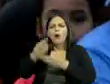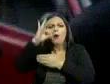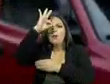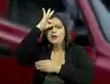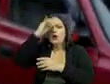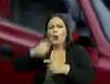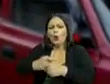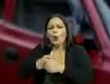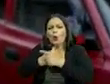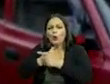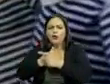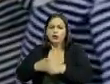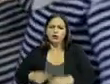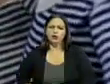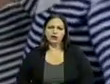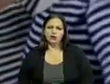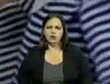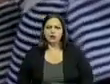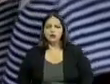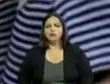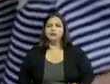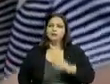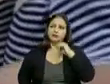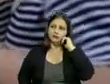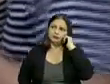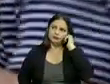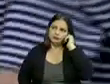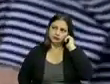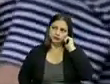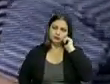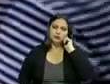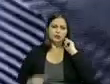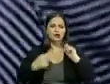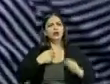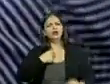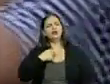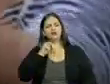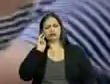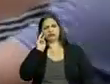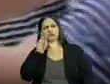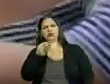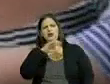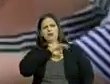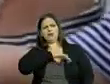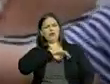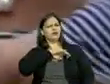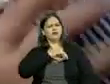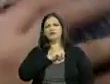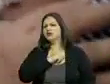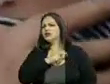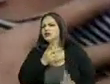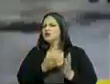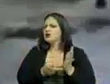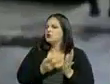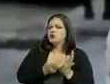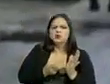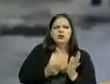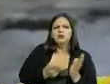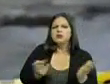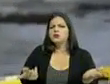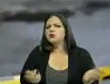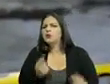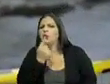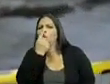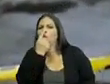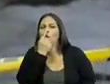al enterarse de lo ocurrido. Nos enteramos porque yo veía a la policía que corría, y yo me salía a ver qué era lo que sucedía. Y me